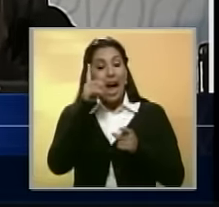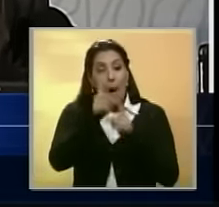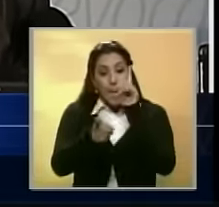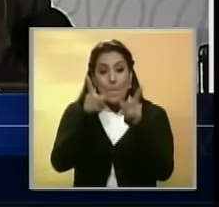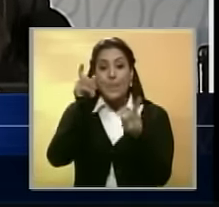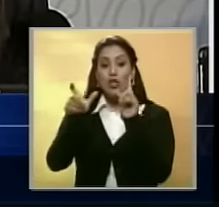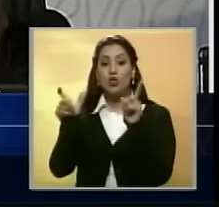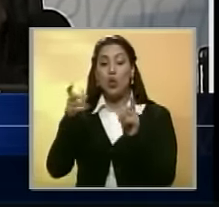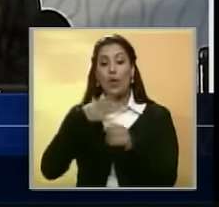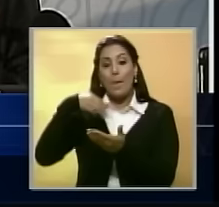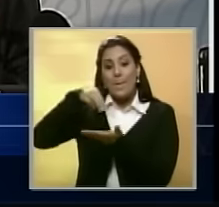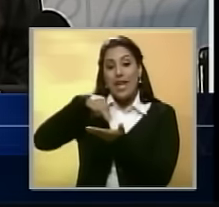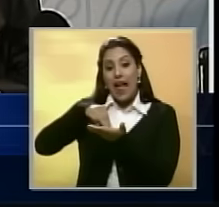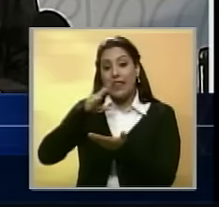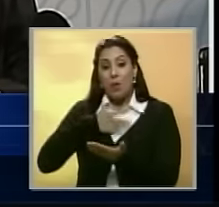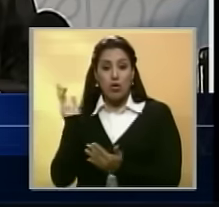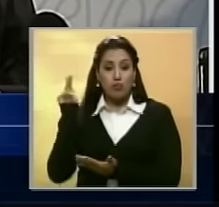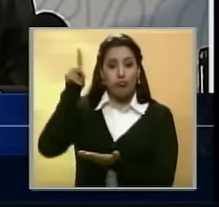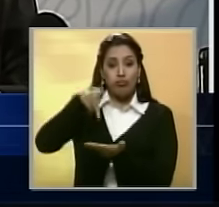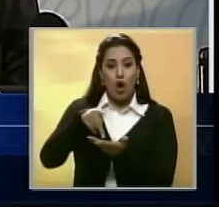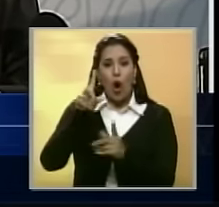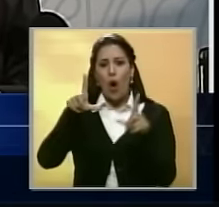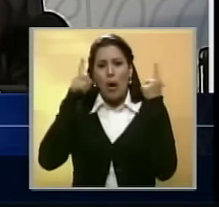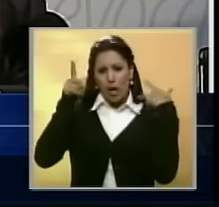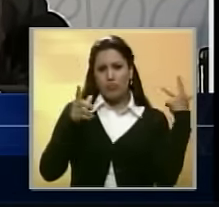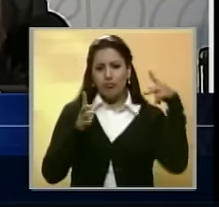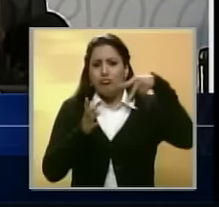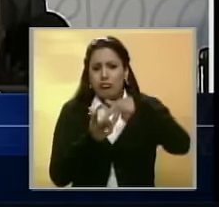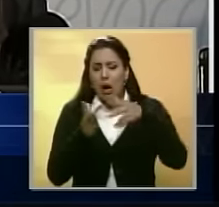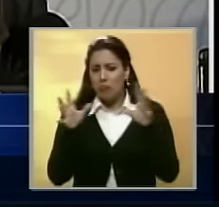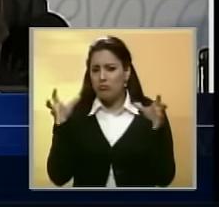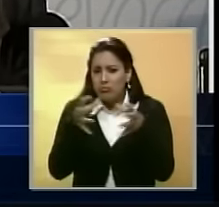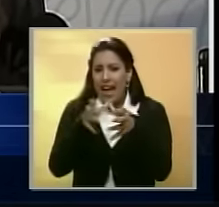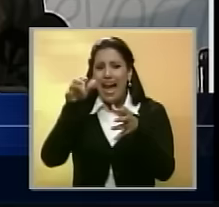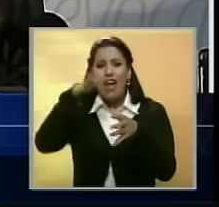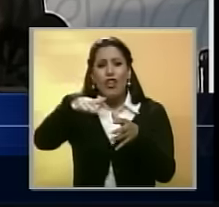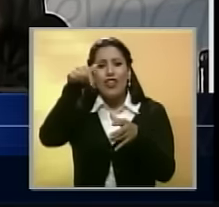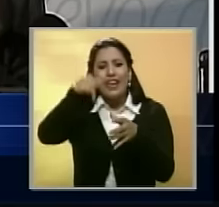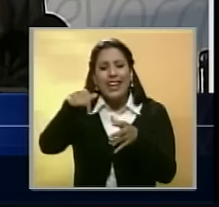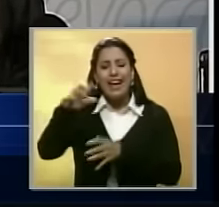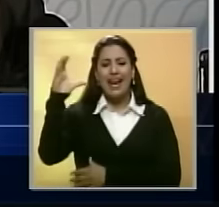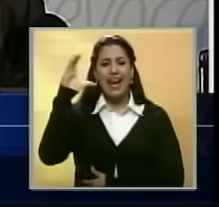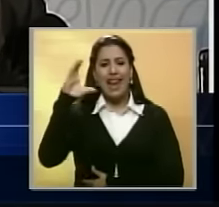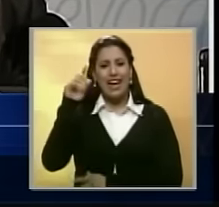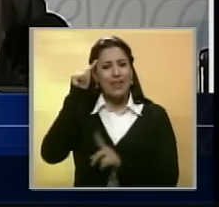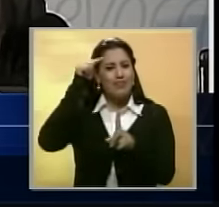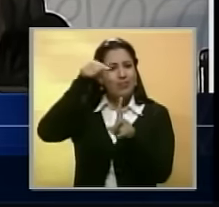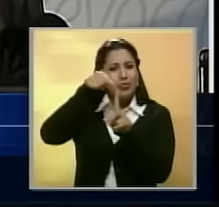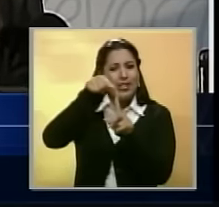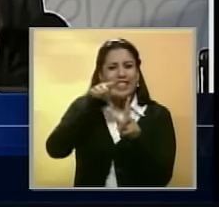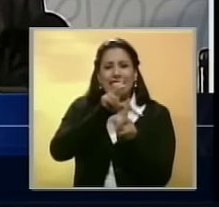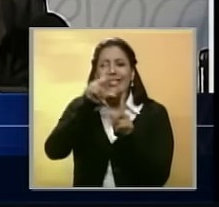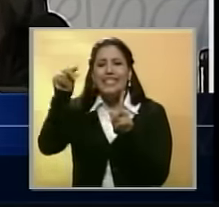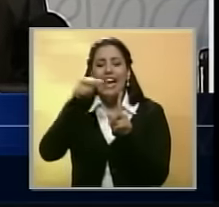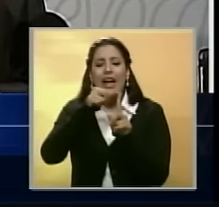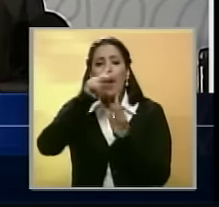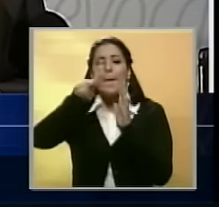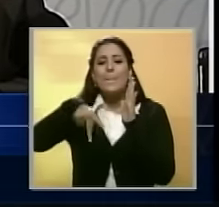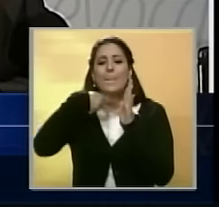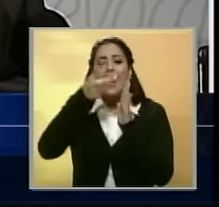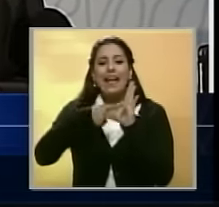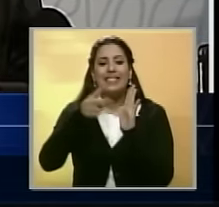que podamos de Miranda y del estado Vargas. La concentración va a ser, y de ahí el punto de salida, en la